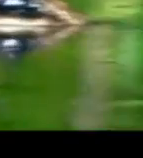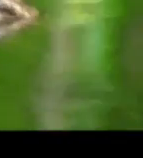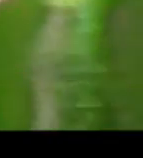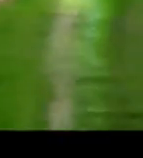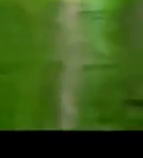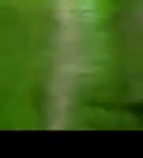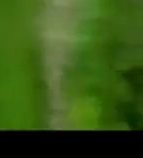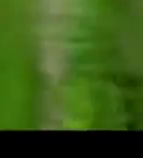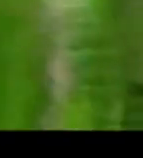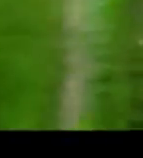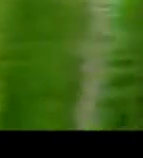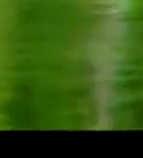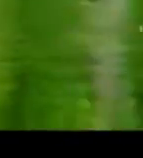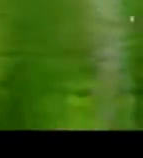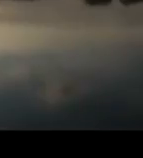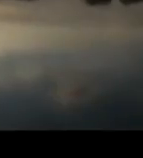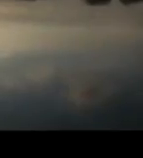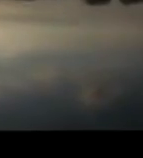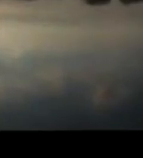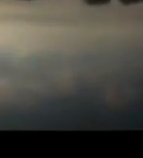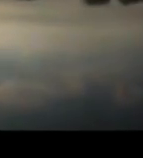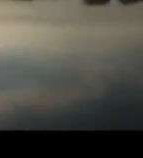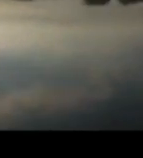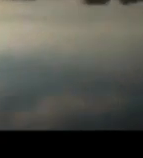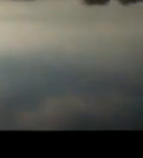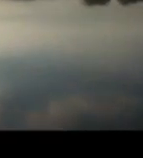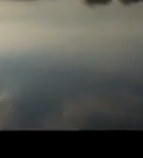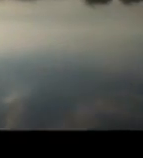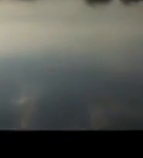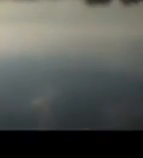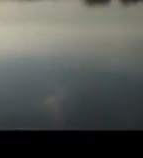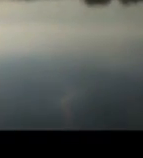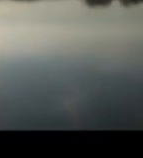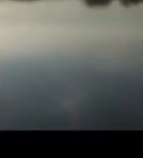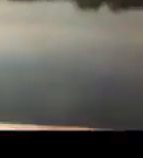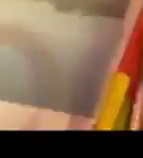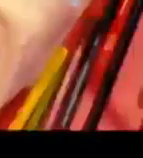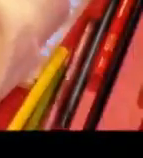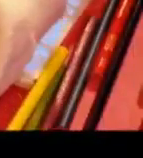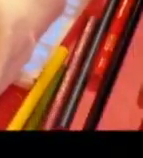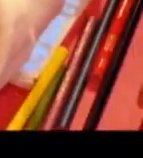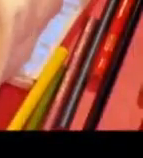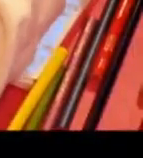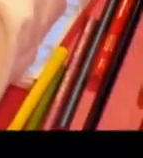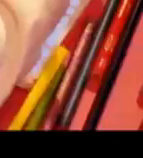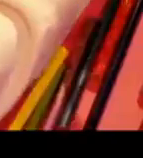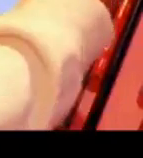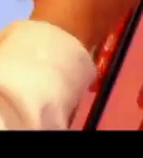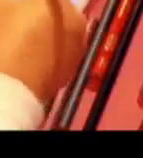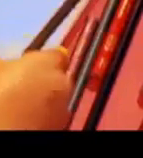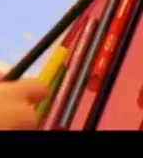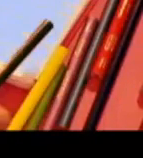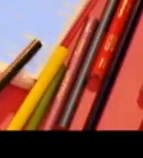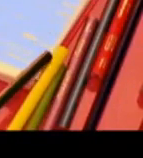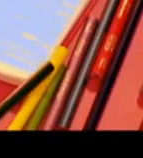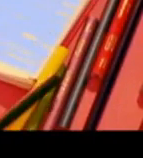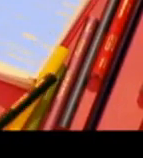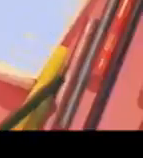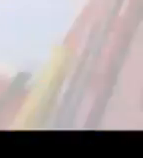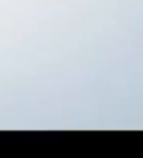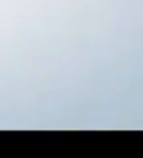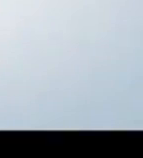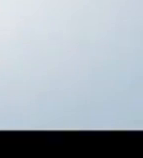Dicen que hasta caimanes se ven ahí. Estuvo muy divertido. Para las próximas vacaciones quiero volver